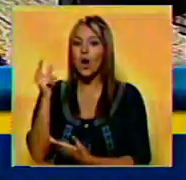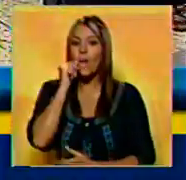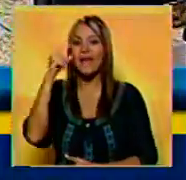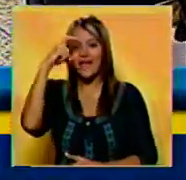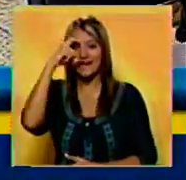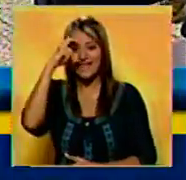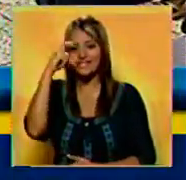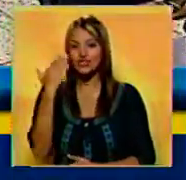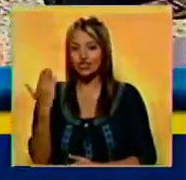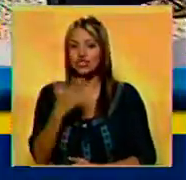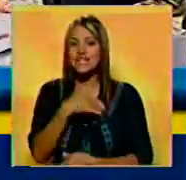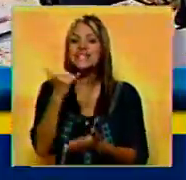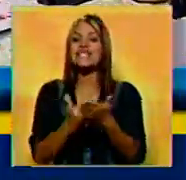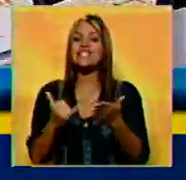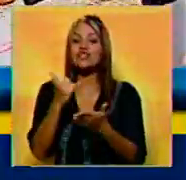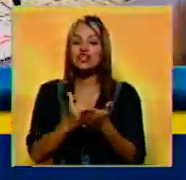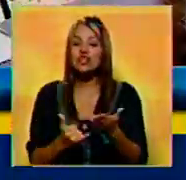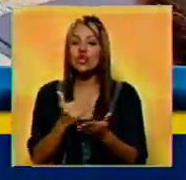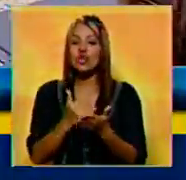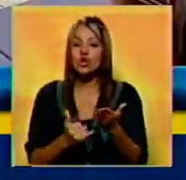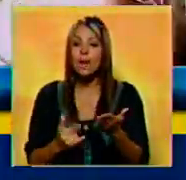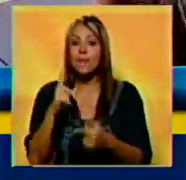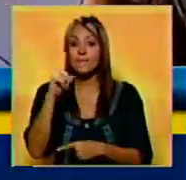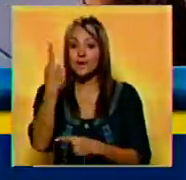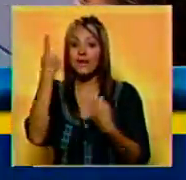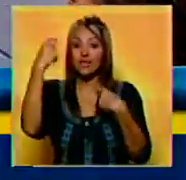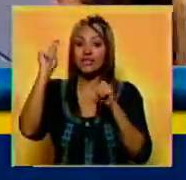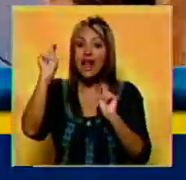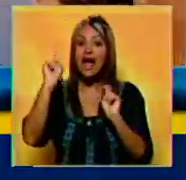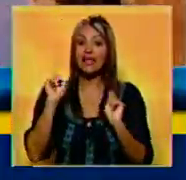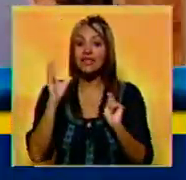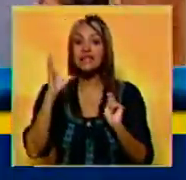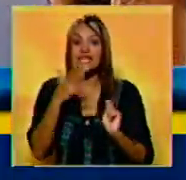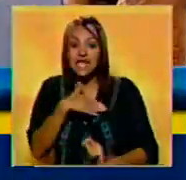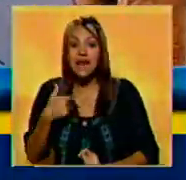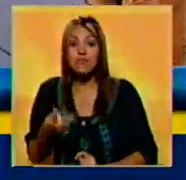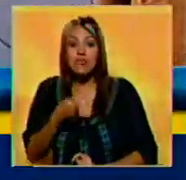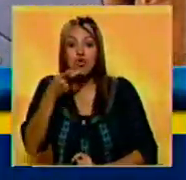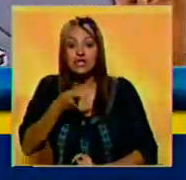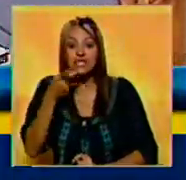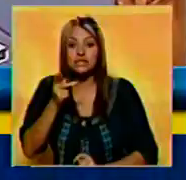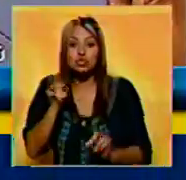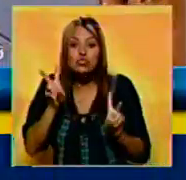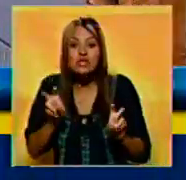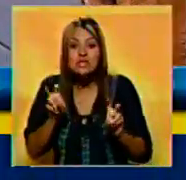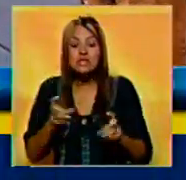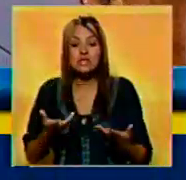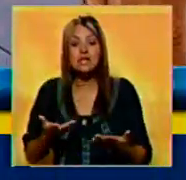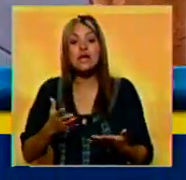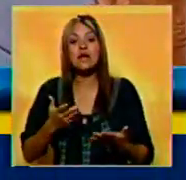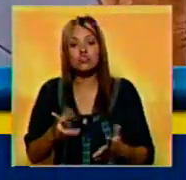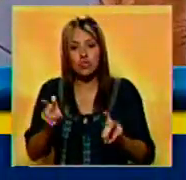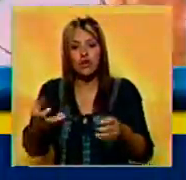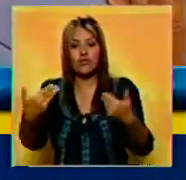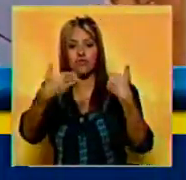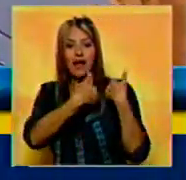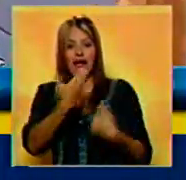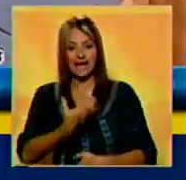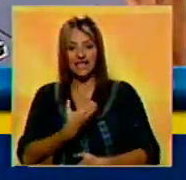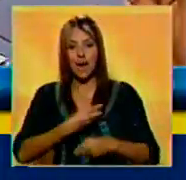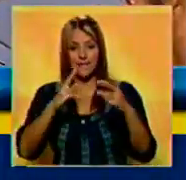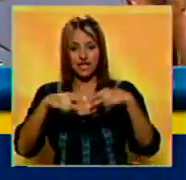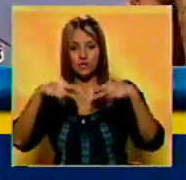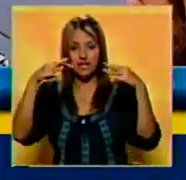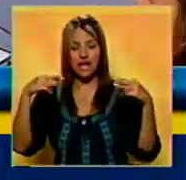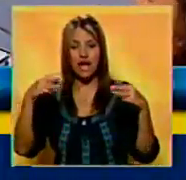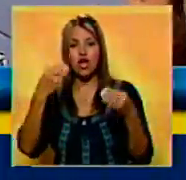en esta inscripción de el primer intento o su primera aspiración política de cara a ocupar la alcaldía metropolitana,